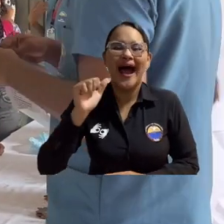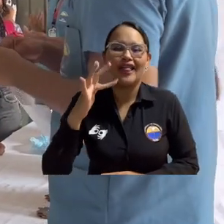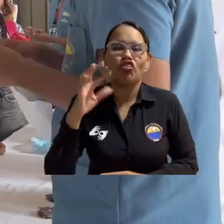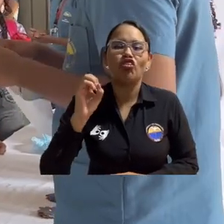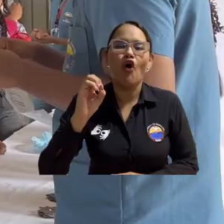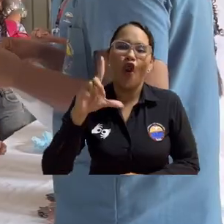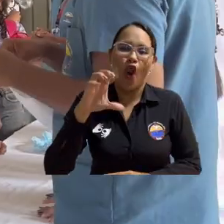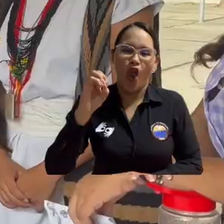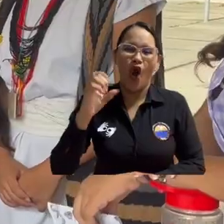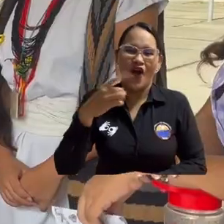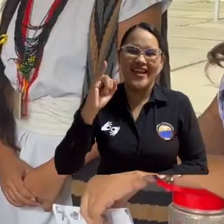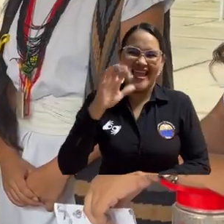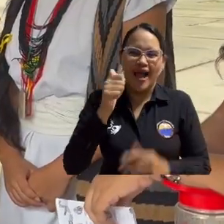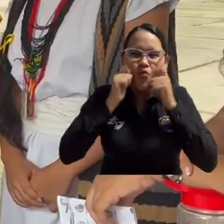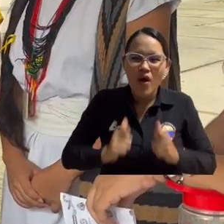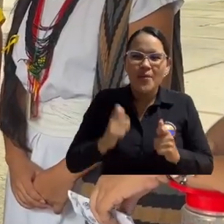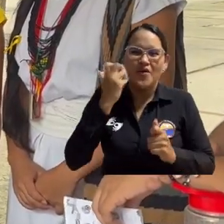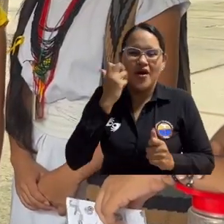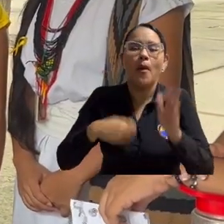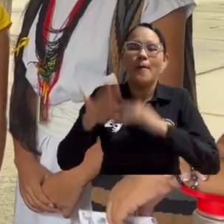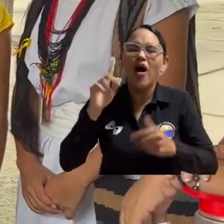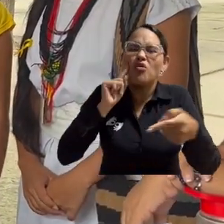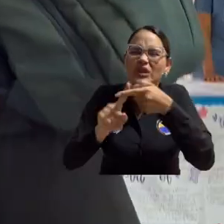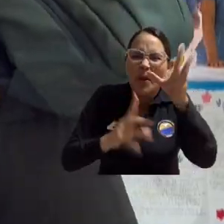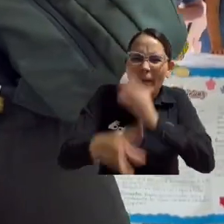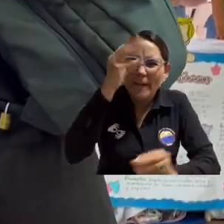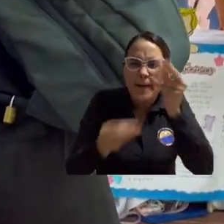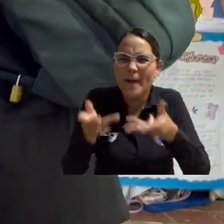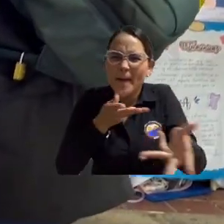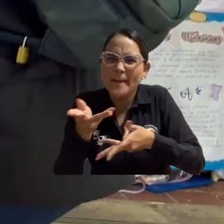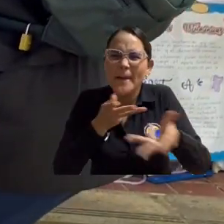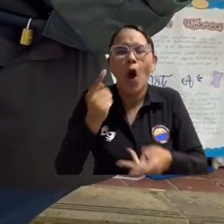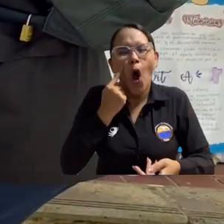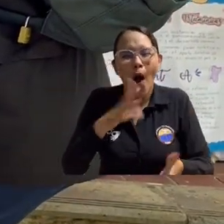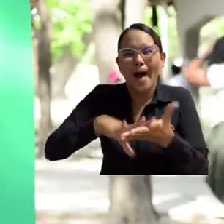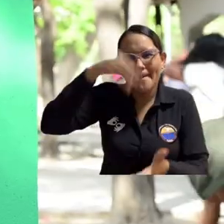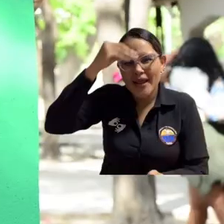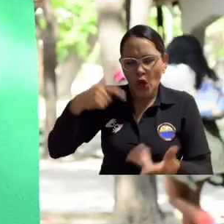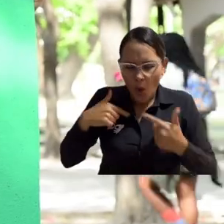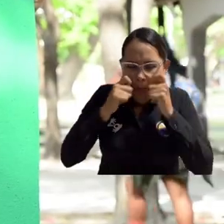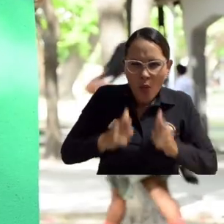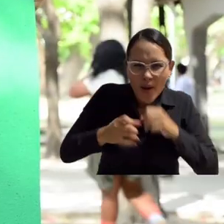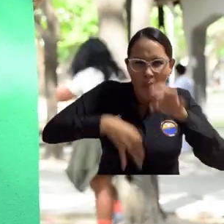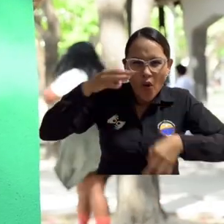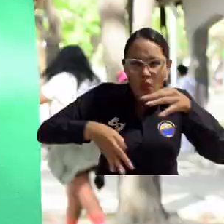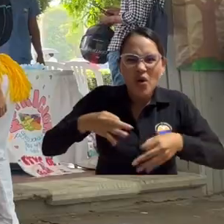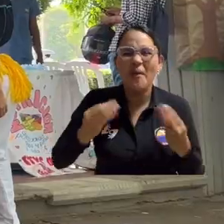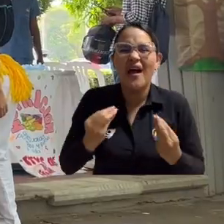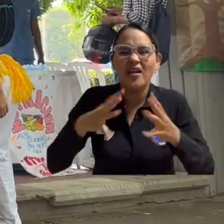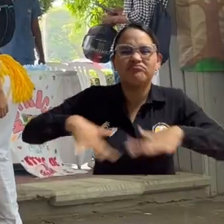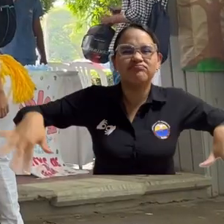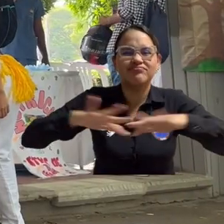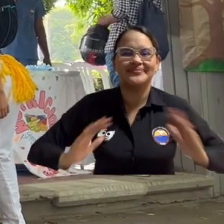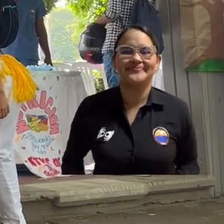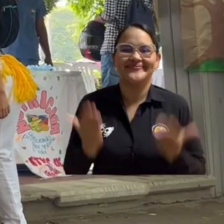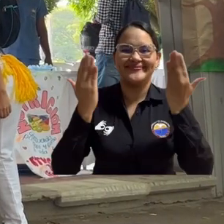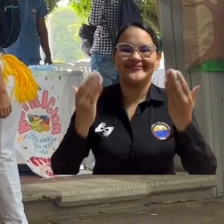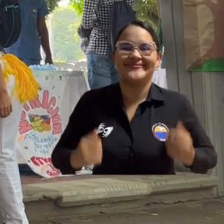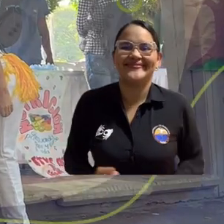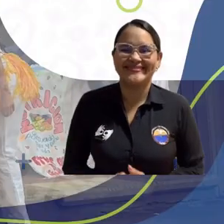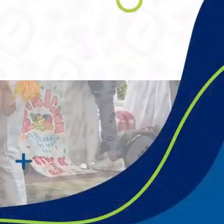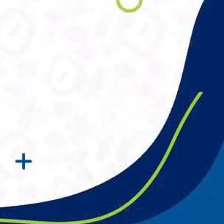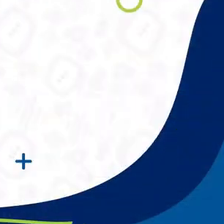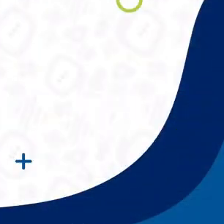mostrar el compromiso de los futuros enfermeros con compartir información para generar cambios en los hábitos de los seres humanos buscando una mejora en sus